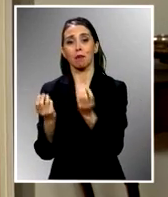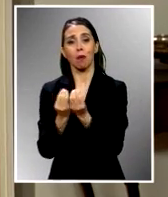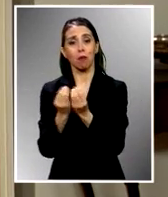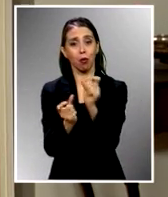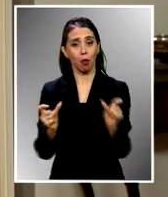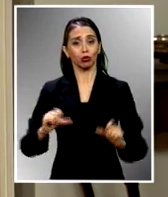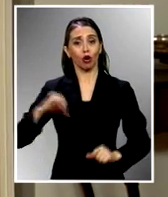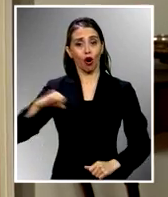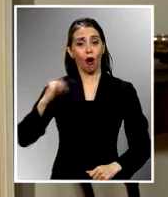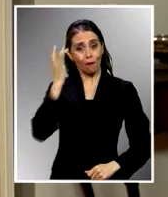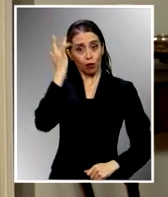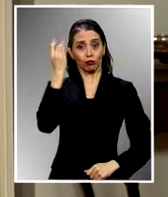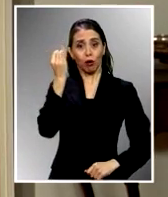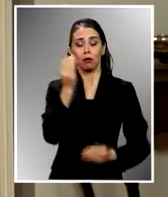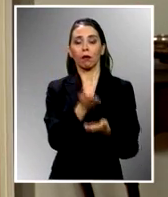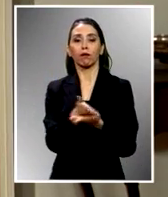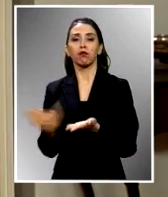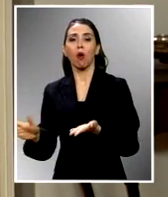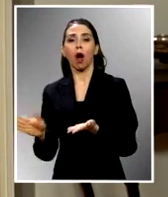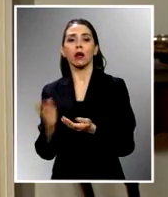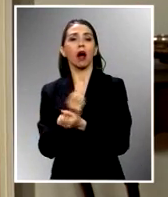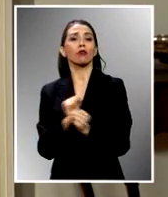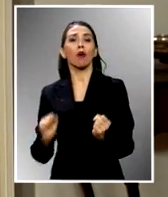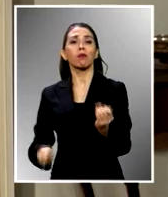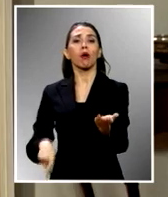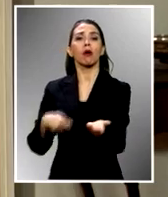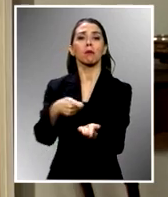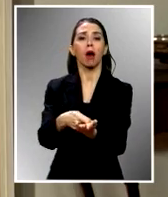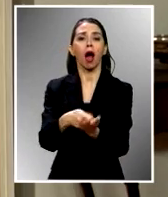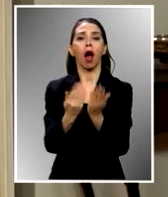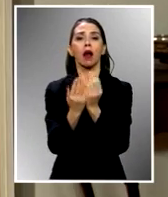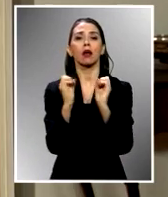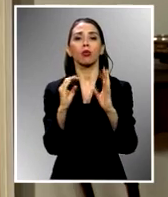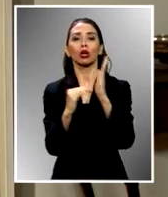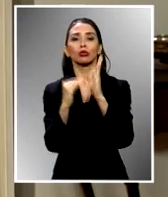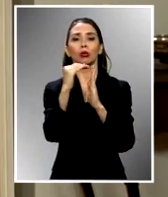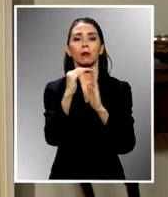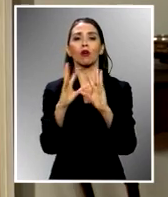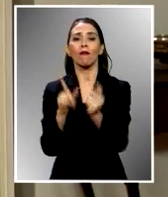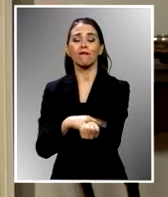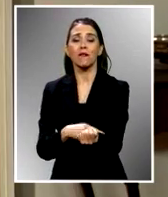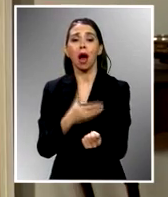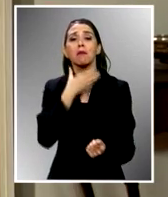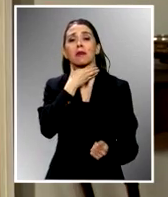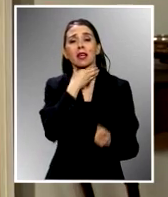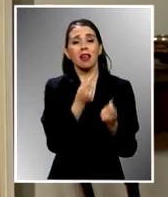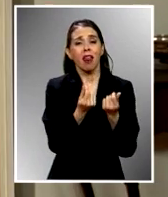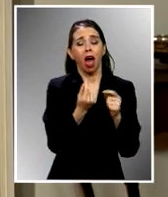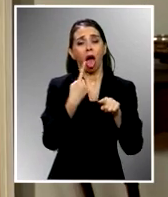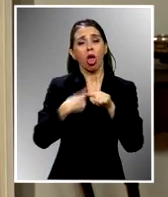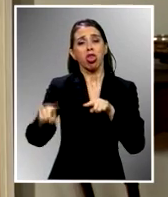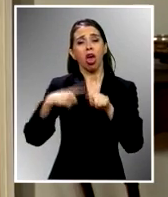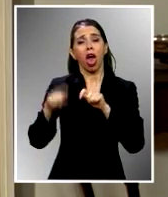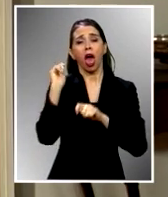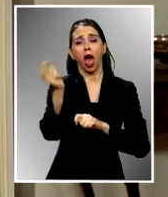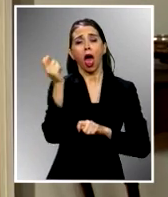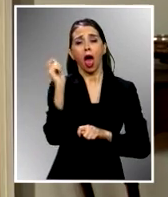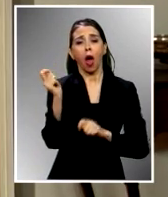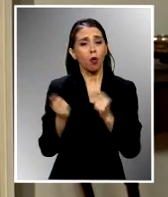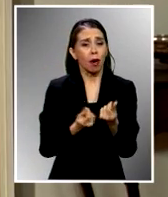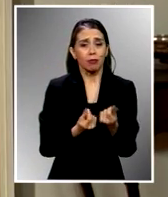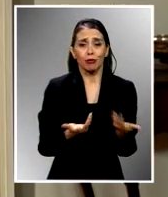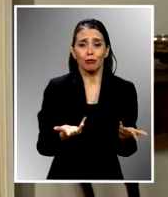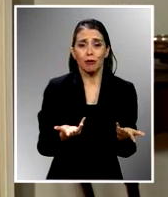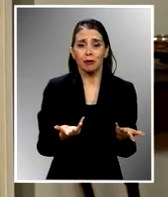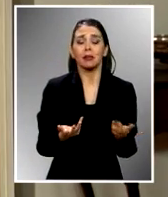jóvenes talentosos que han quedado fuera pues no pueden pagar sus estudios superiores o sus familias han debido endeudarse Más allá de sus capacidades o